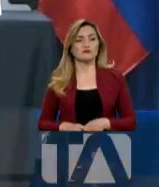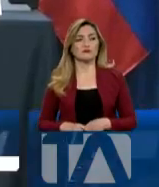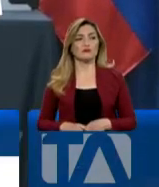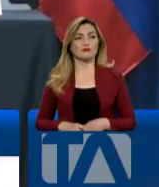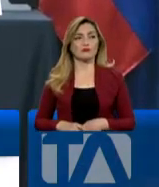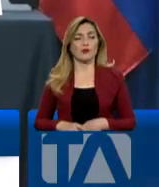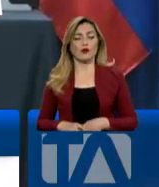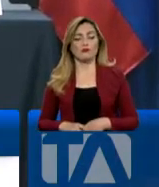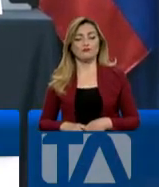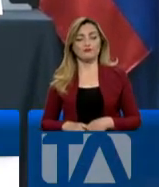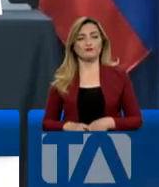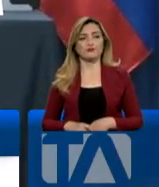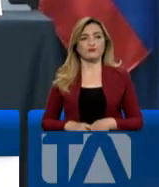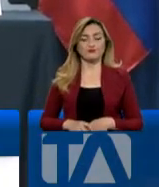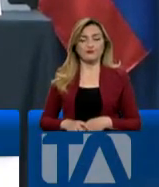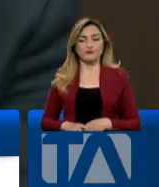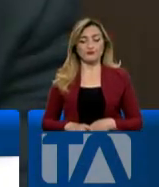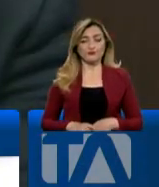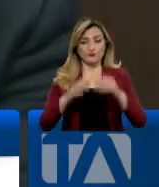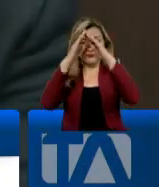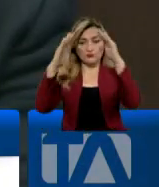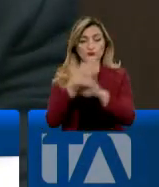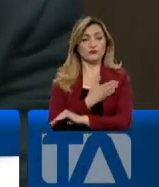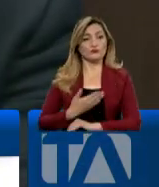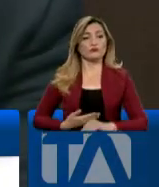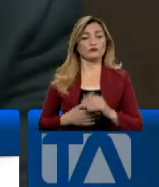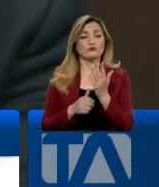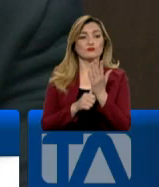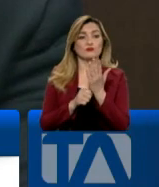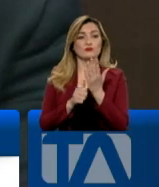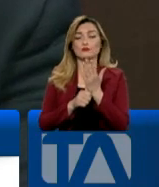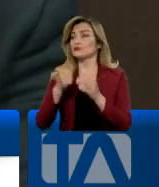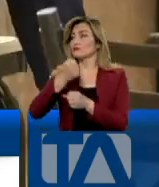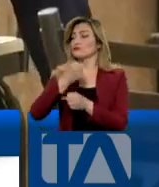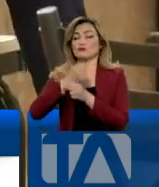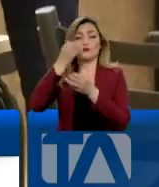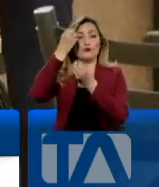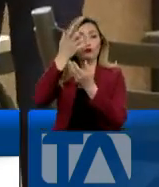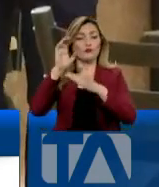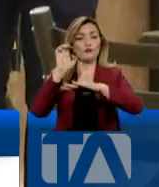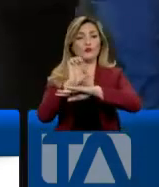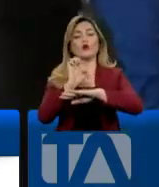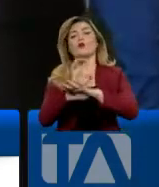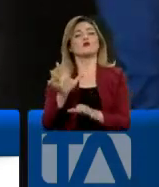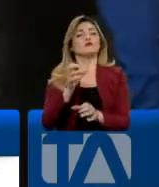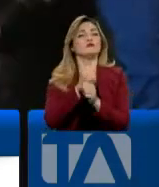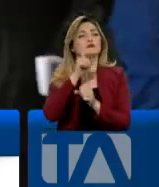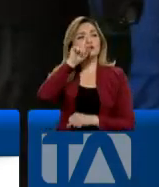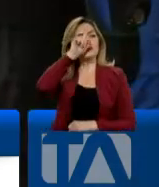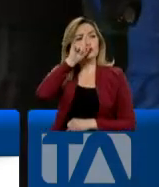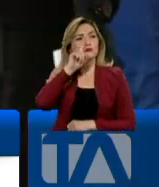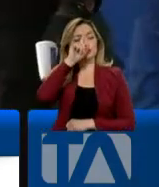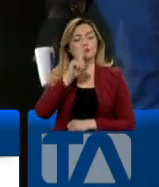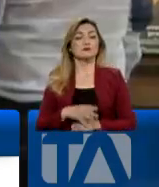Fue en el Salón Azul del Palacio de Carondelet, en donde el ministro de Trabajo, Andrés Dich, anunció que el Ecuador ha logrado recuperar el empleo tras